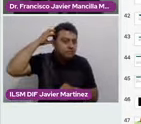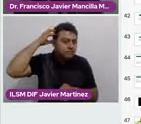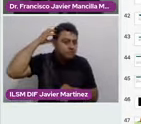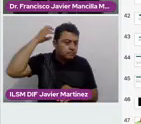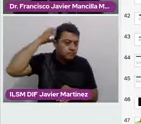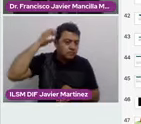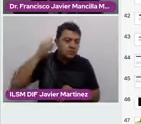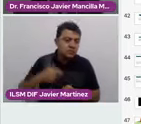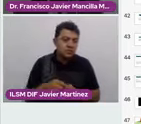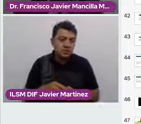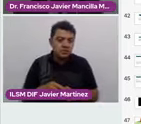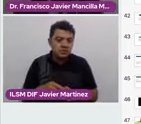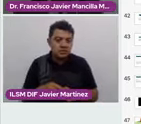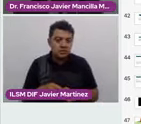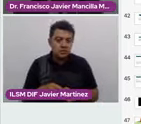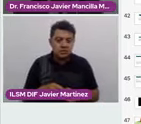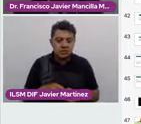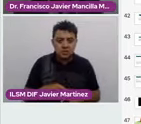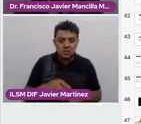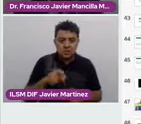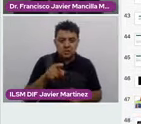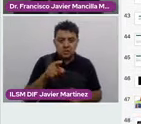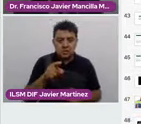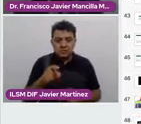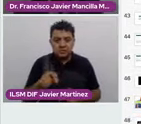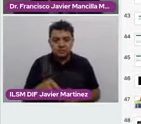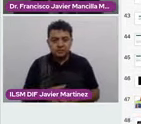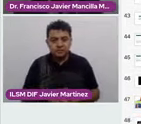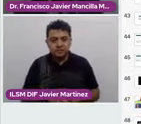¿Sí? Diagnóstico, arteria carótida derecha aberrante.